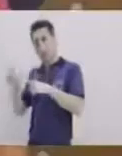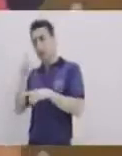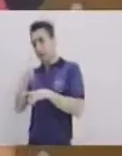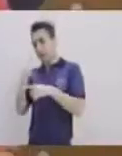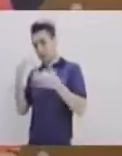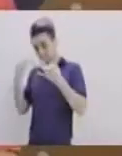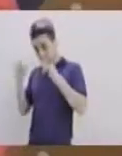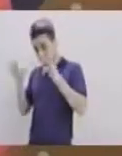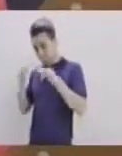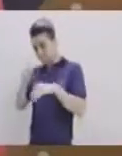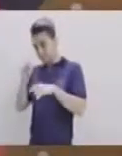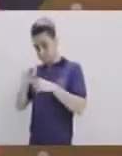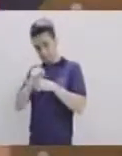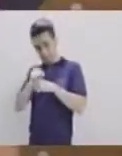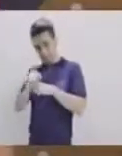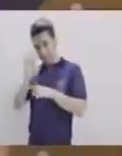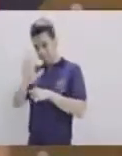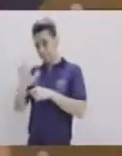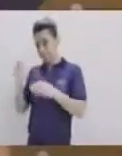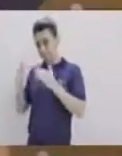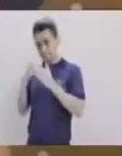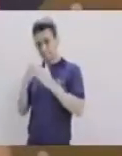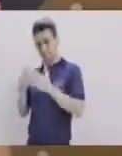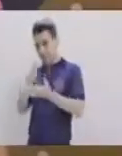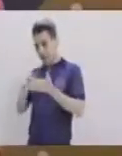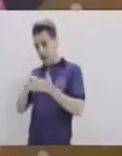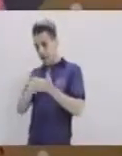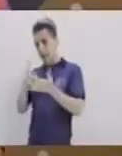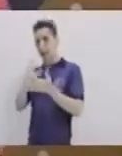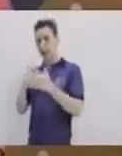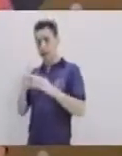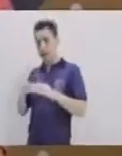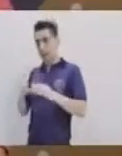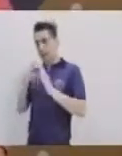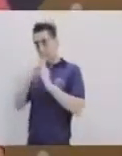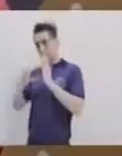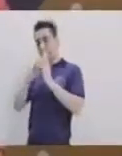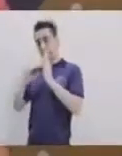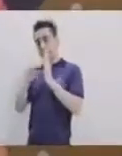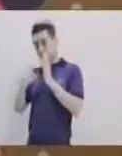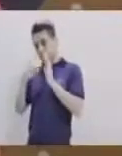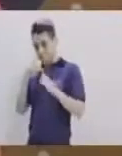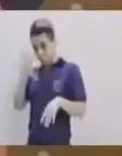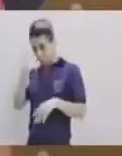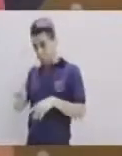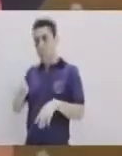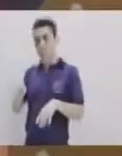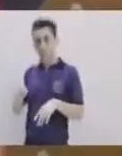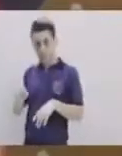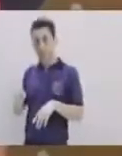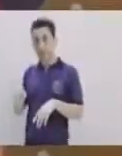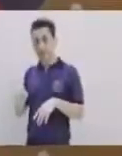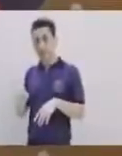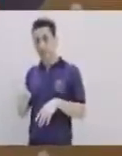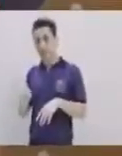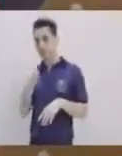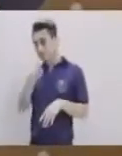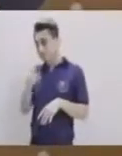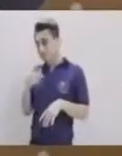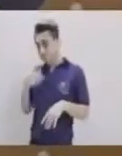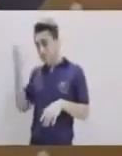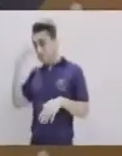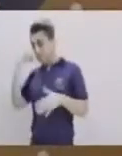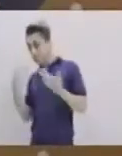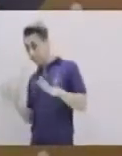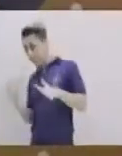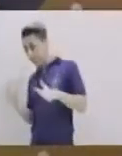ir practicando eso en casa al momento de que uno lee cualquier texto, pues tratar de ir identificando esa conexión que uno va a tener con el texto, si ya nos